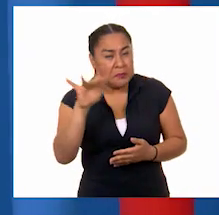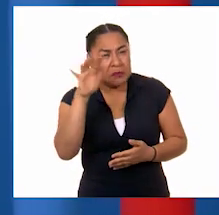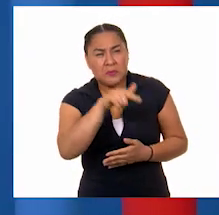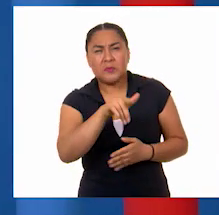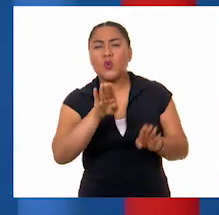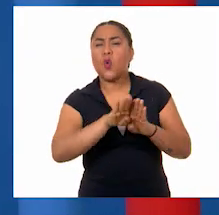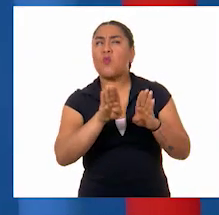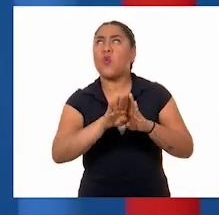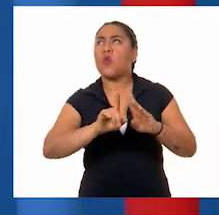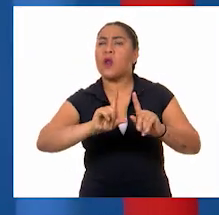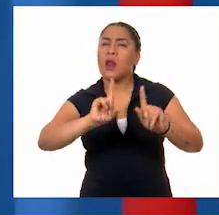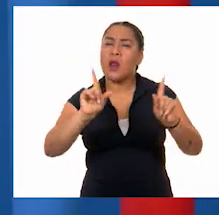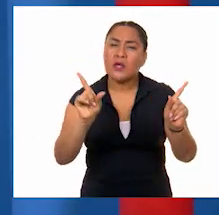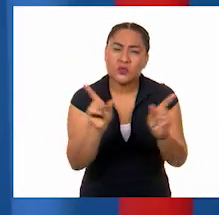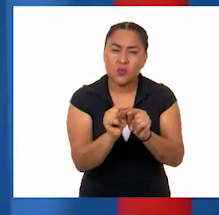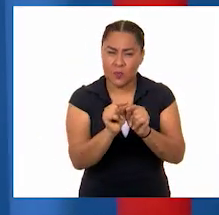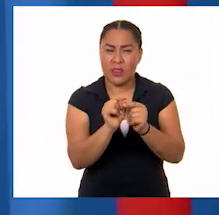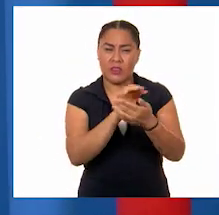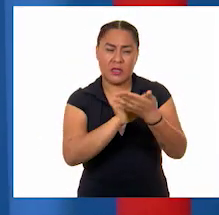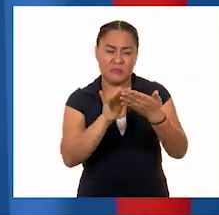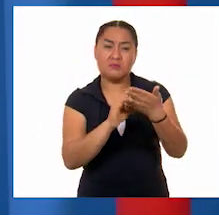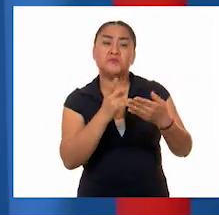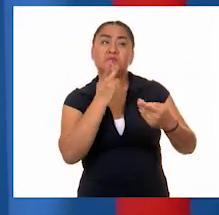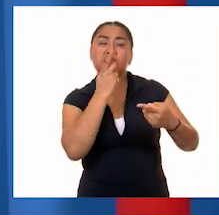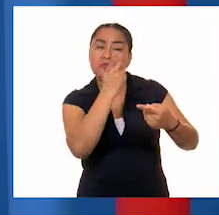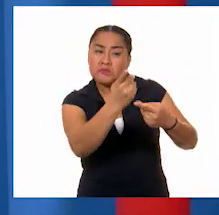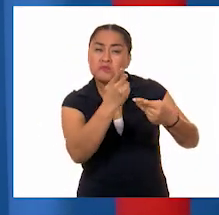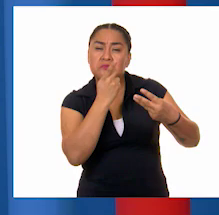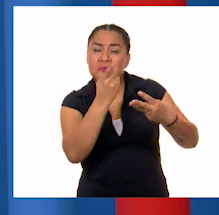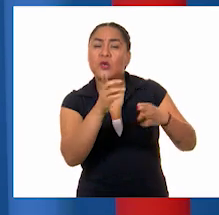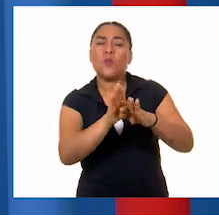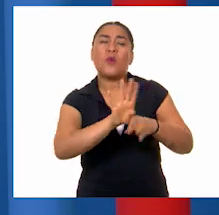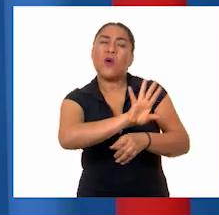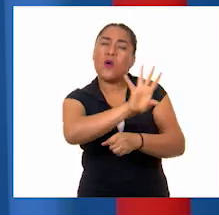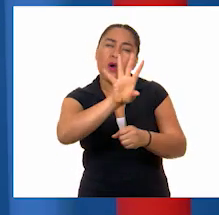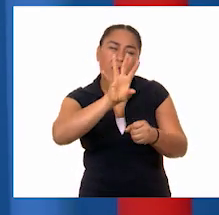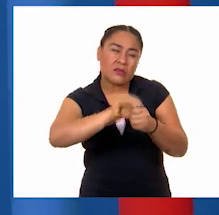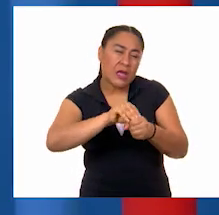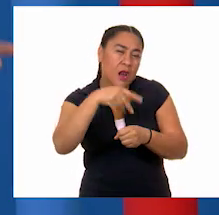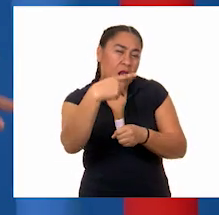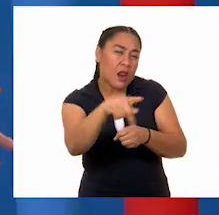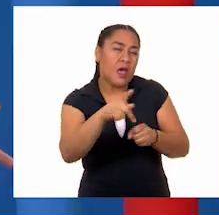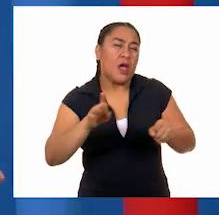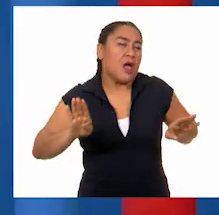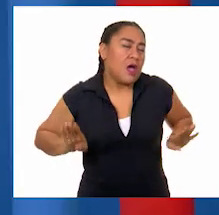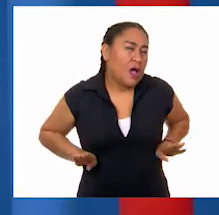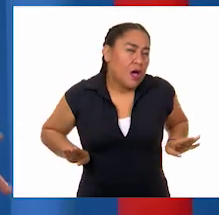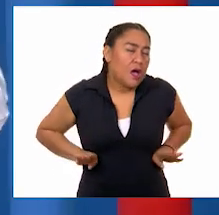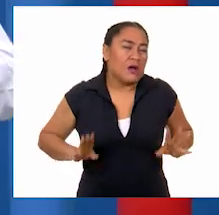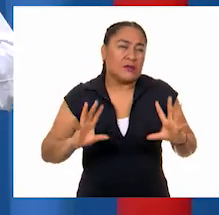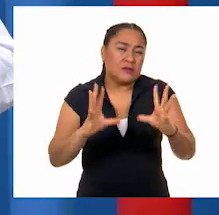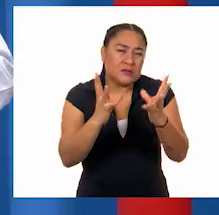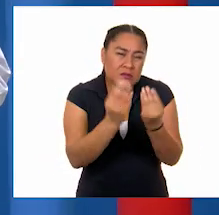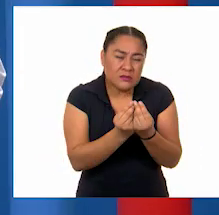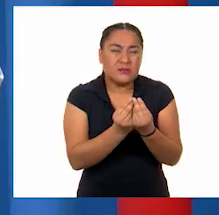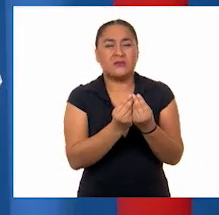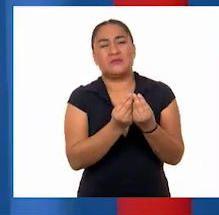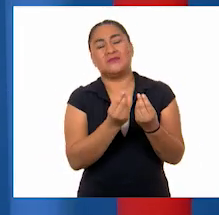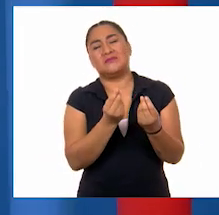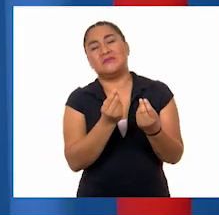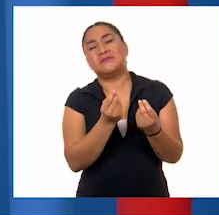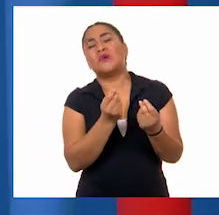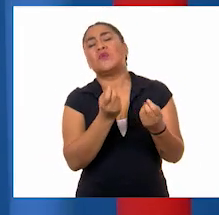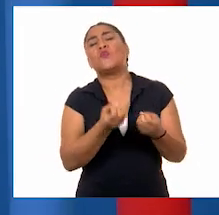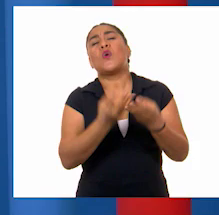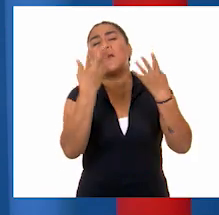un resumen, porque menciona de manera general a los personajes, las características